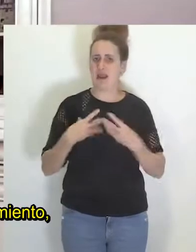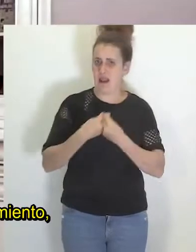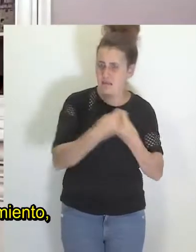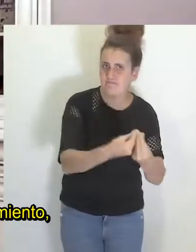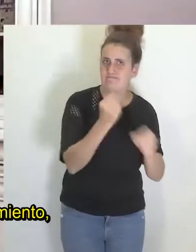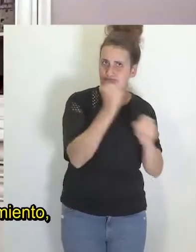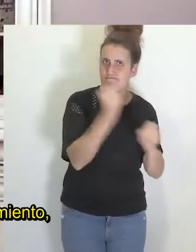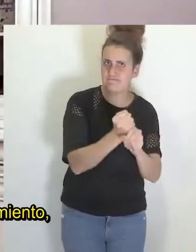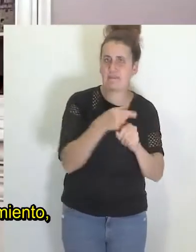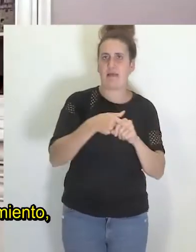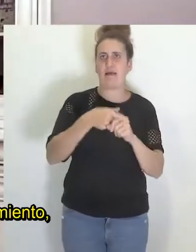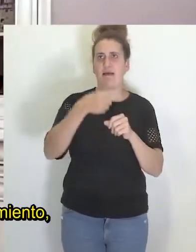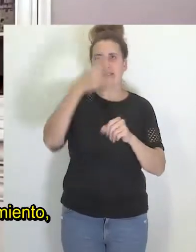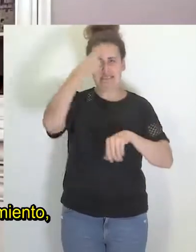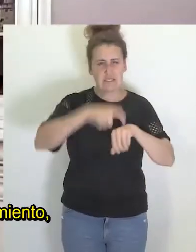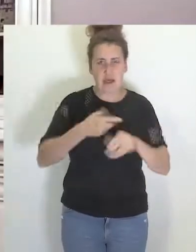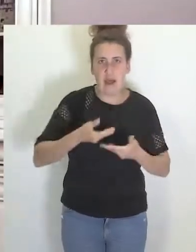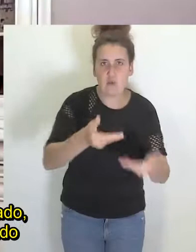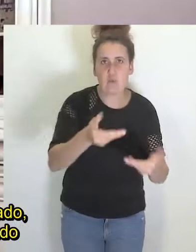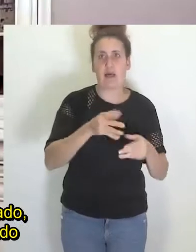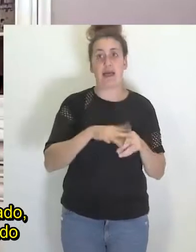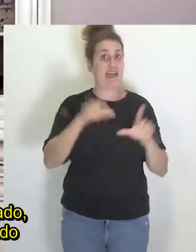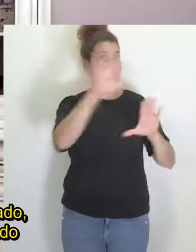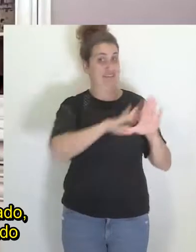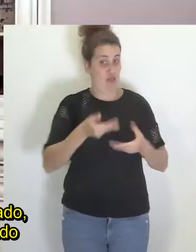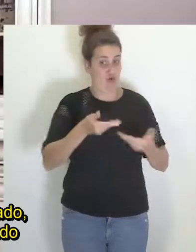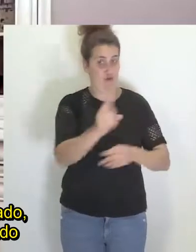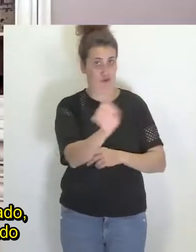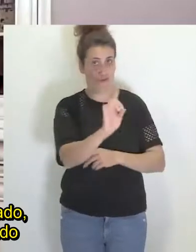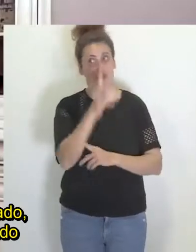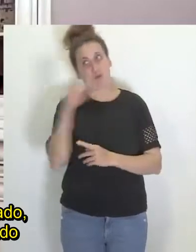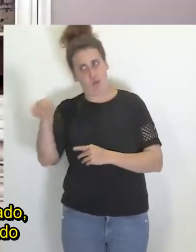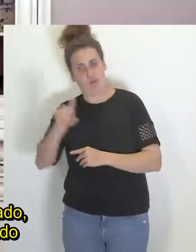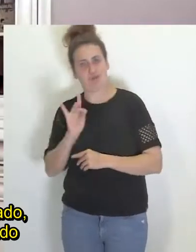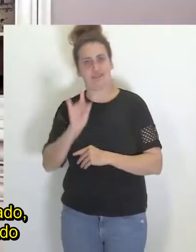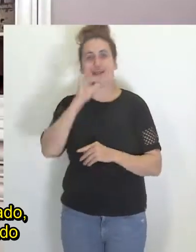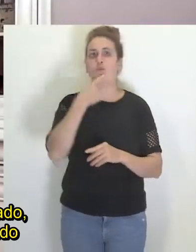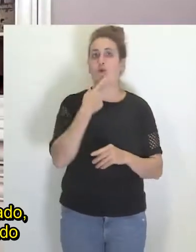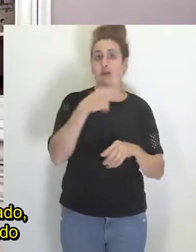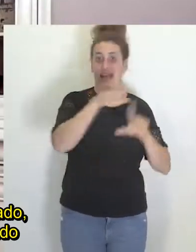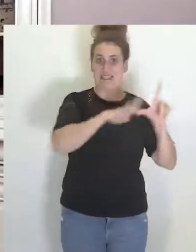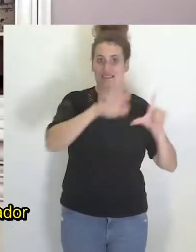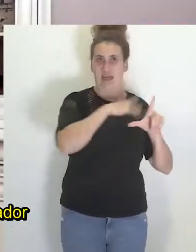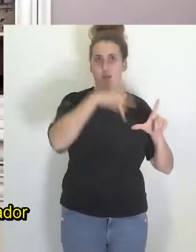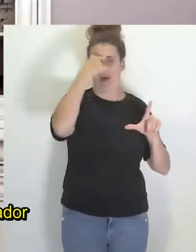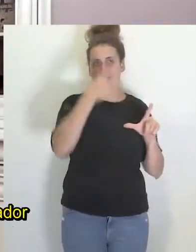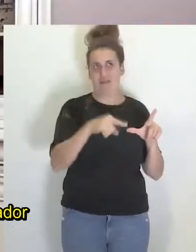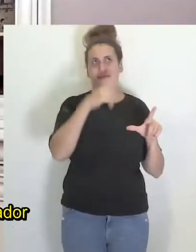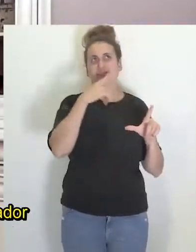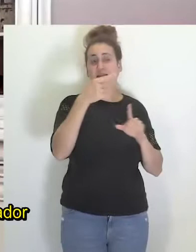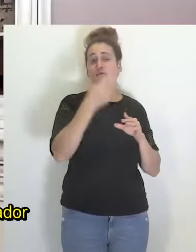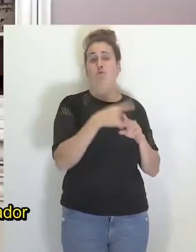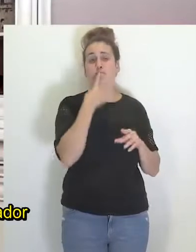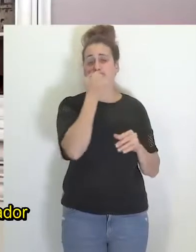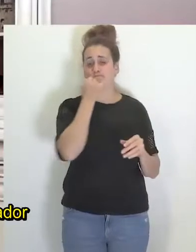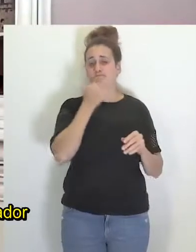de acompañamiento, de ayuda psicológica, que no está ofreciendo el Estado, porque precisamente el Estado cómplice e incluso perpetrador de